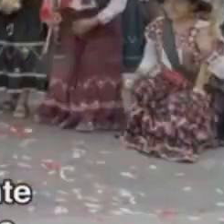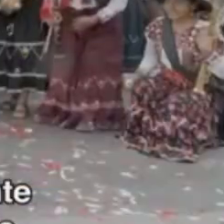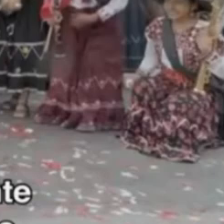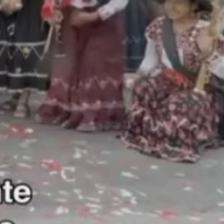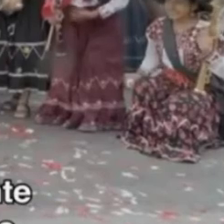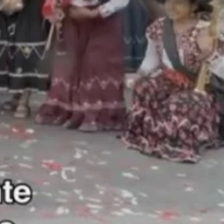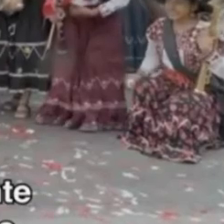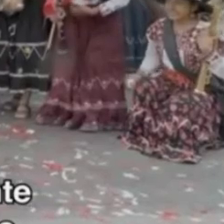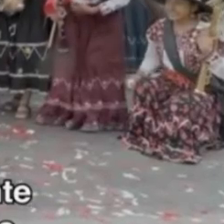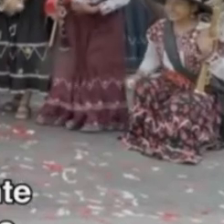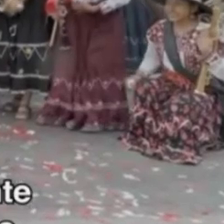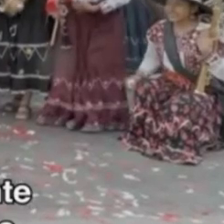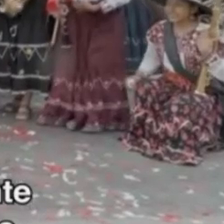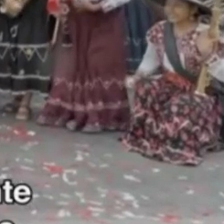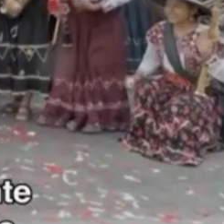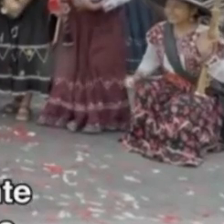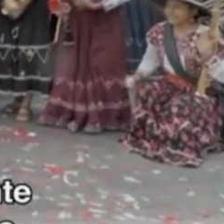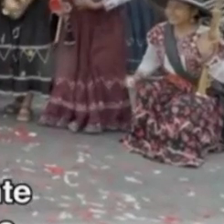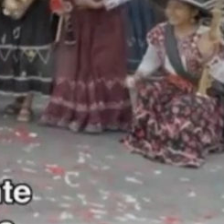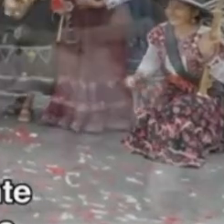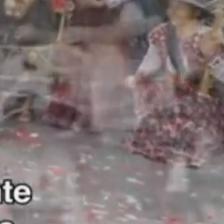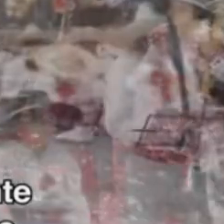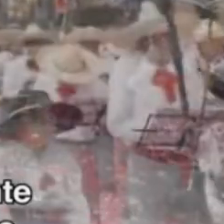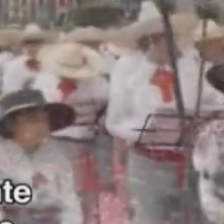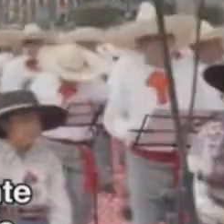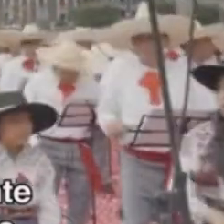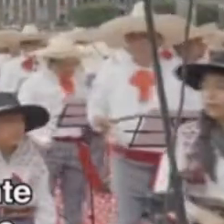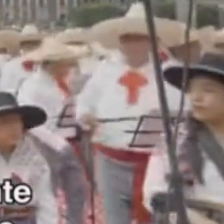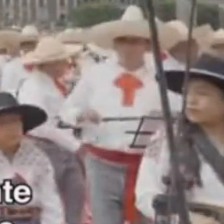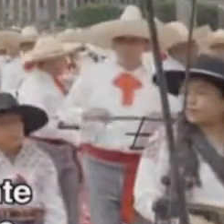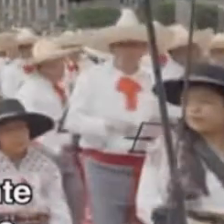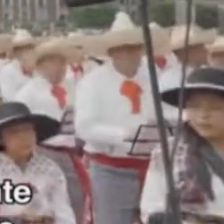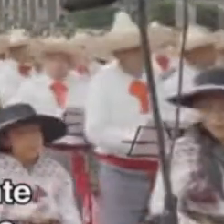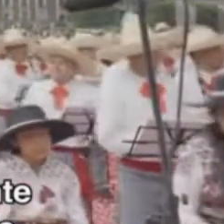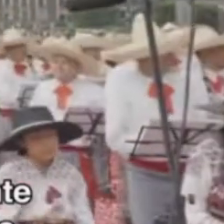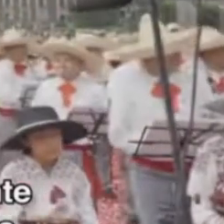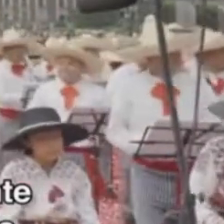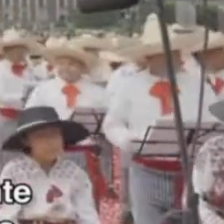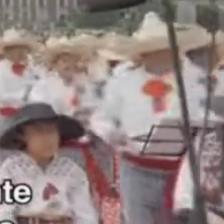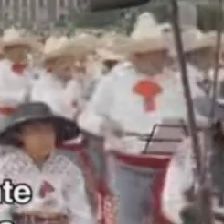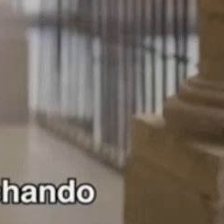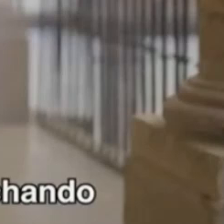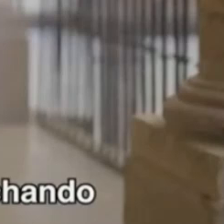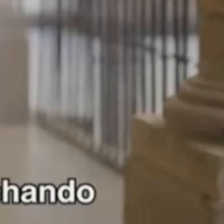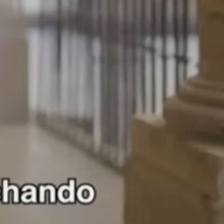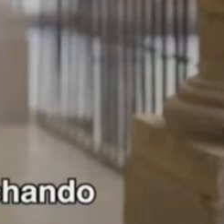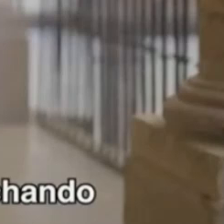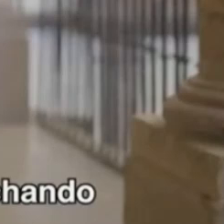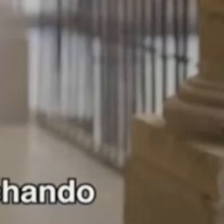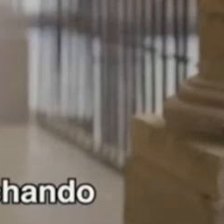bonitas, pero ya 2, 3, 4, 10, 20, 30 es mucho mejor el resultado.